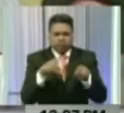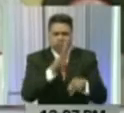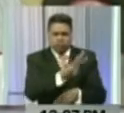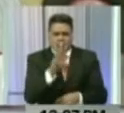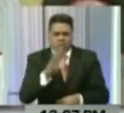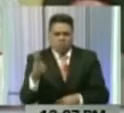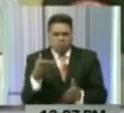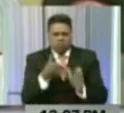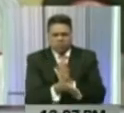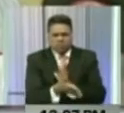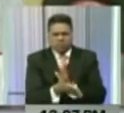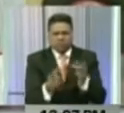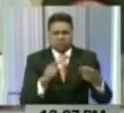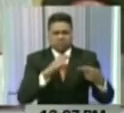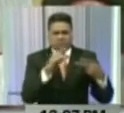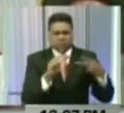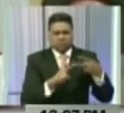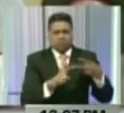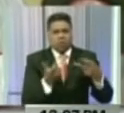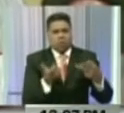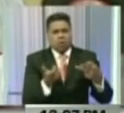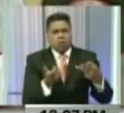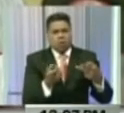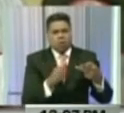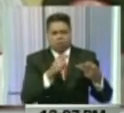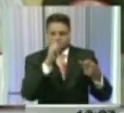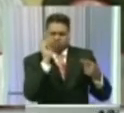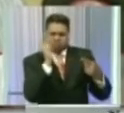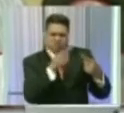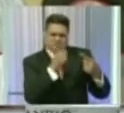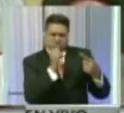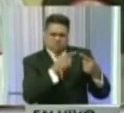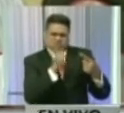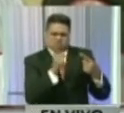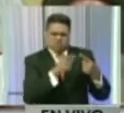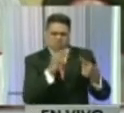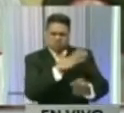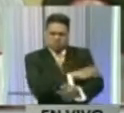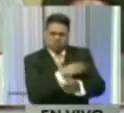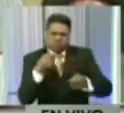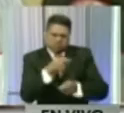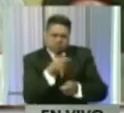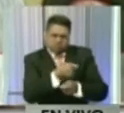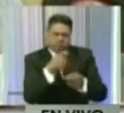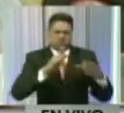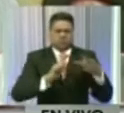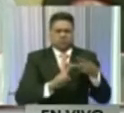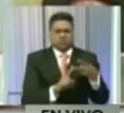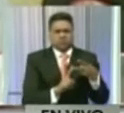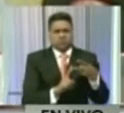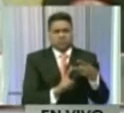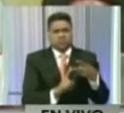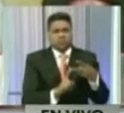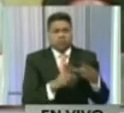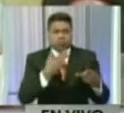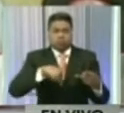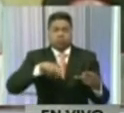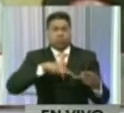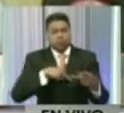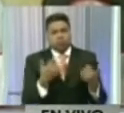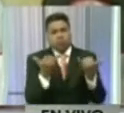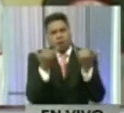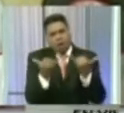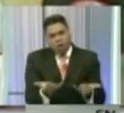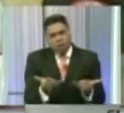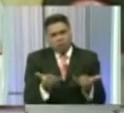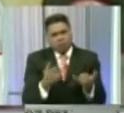la ofensiva mediática, no ha habido una ofensiva mediática más profunda y más intensa que la que hemos recibido nosotros en la